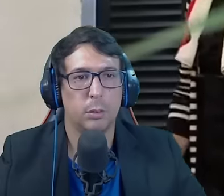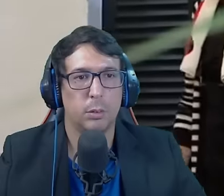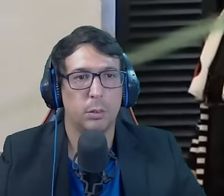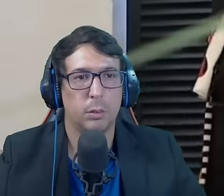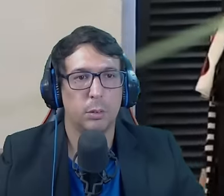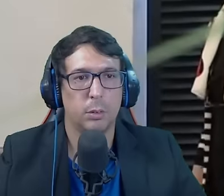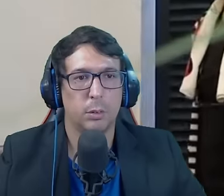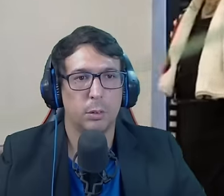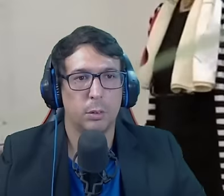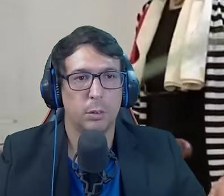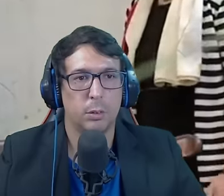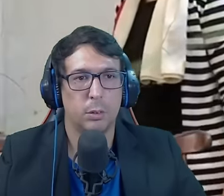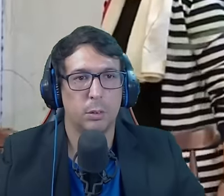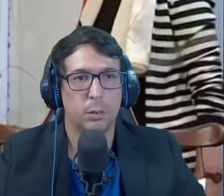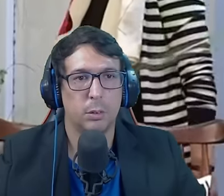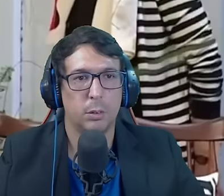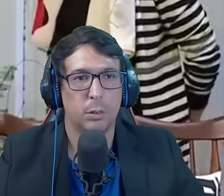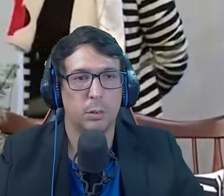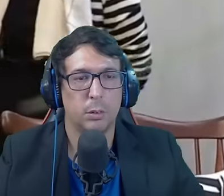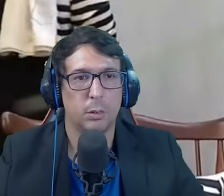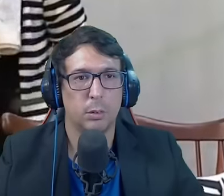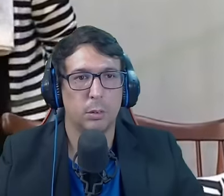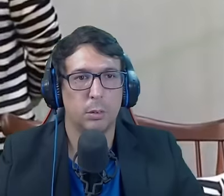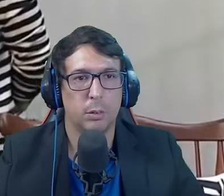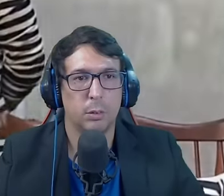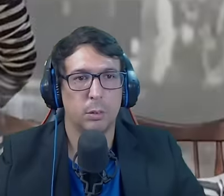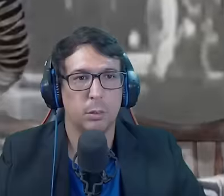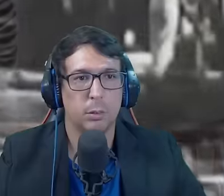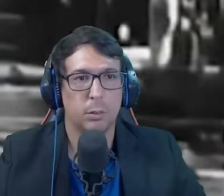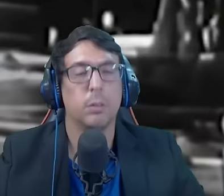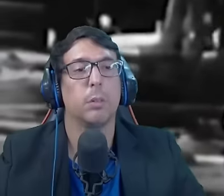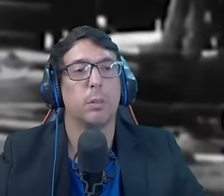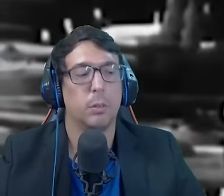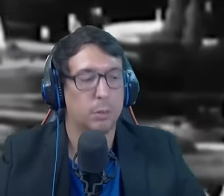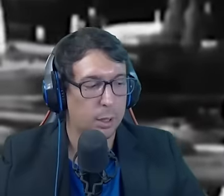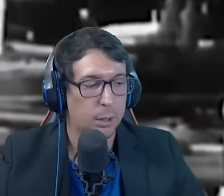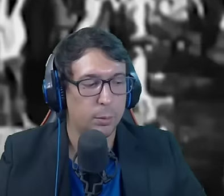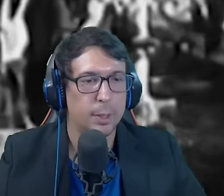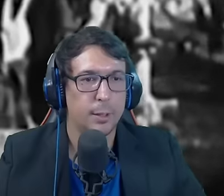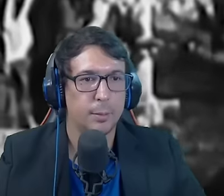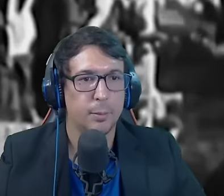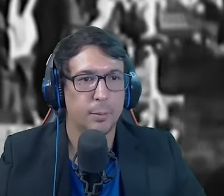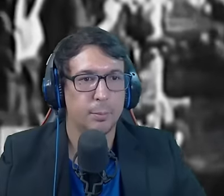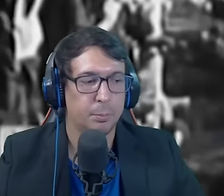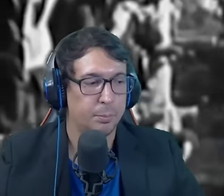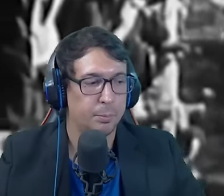paredes de su casa resuena el relato de cuando cruzaron los Pirineos para alcanzar el Winnipeg. ¡Qué locura!